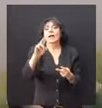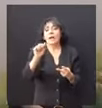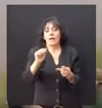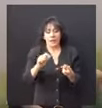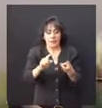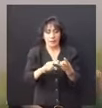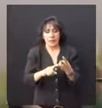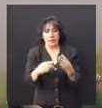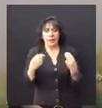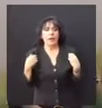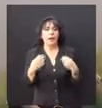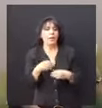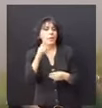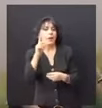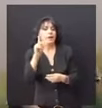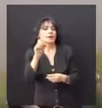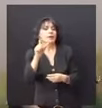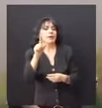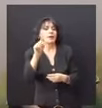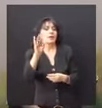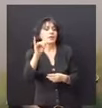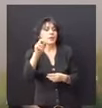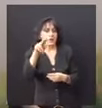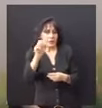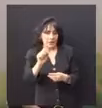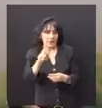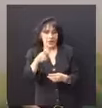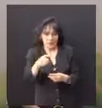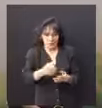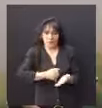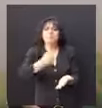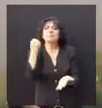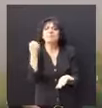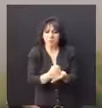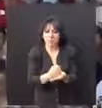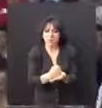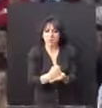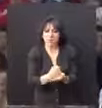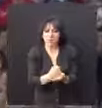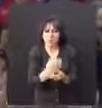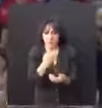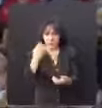el examen del COMIPEMS en el 2025.